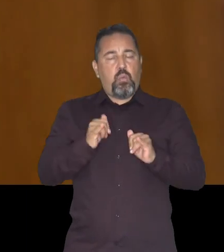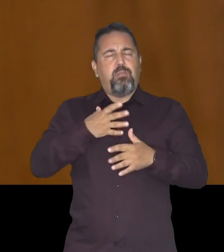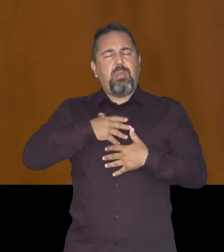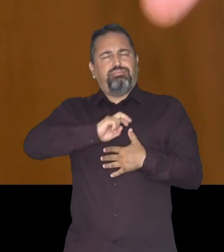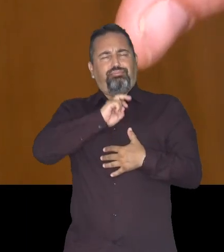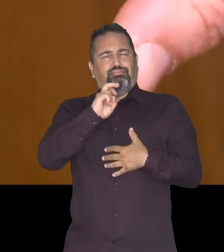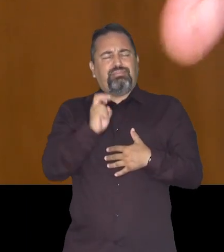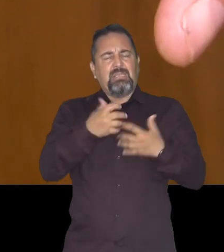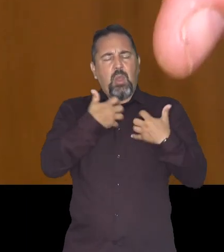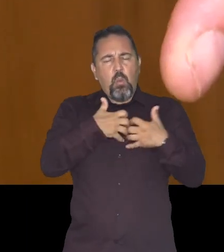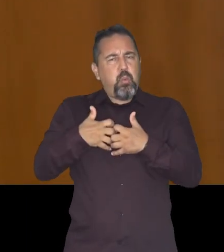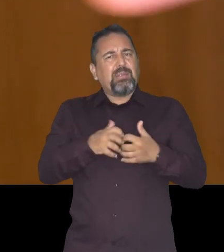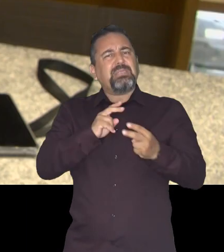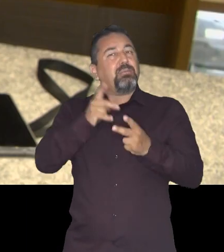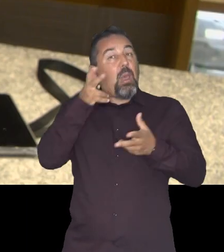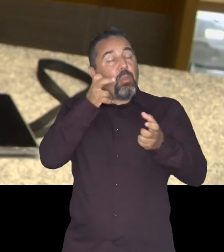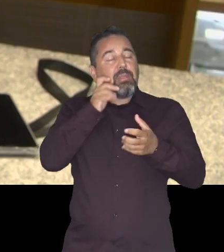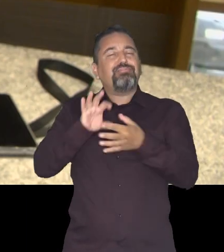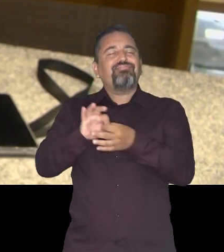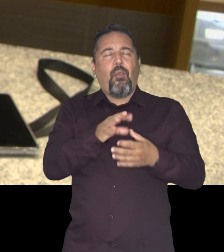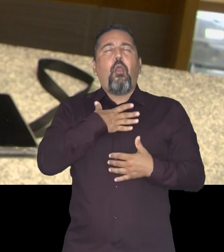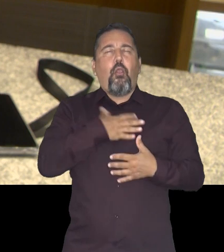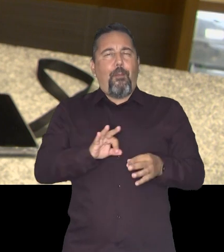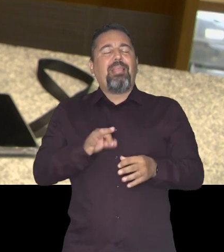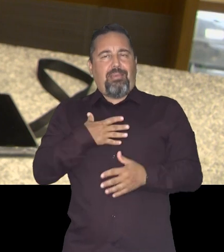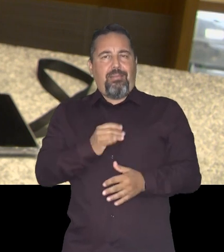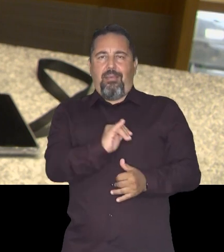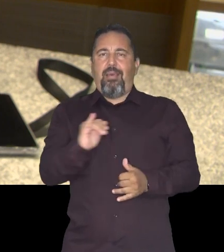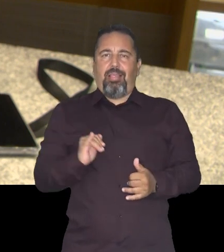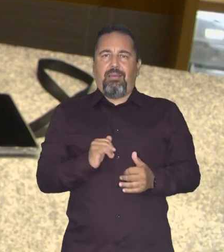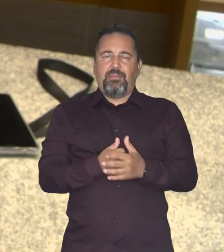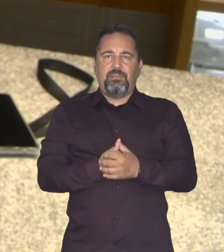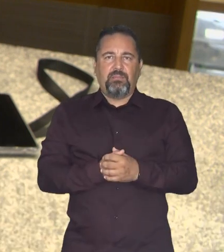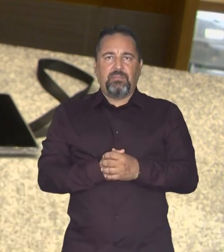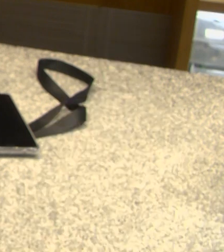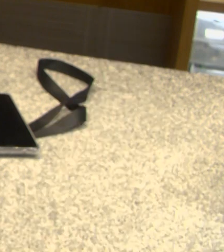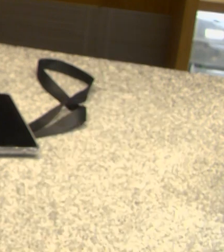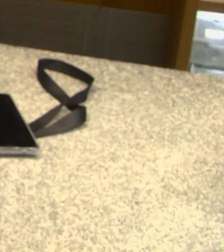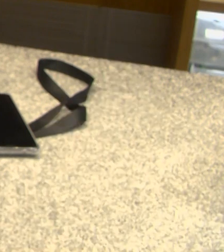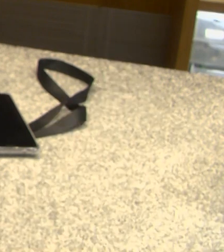gratuitamente un lazo de inducción compatible con una amplia gama de dispositivos auditivos.